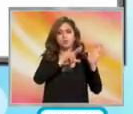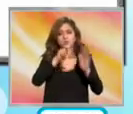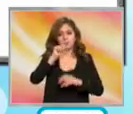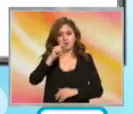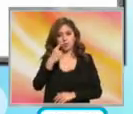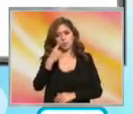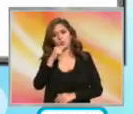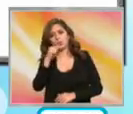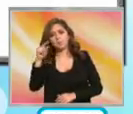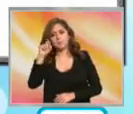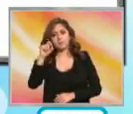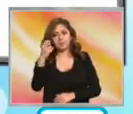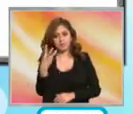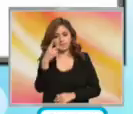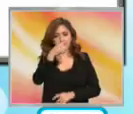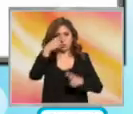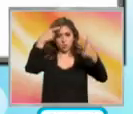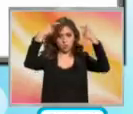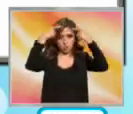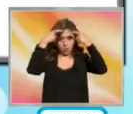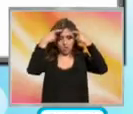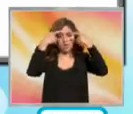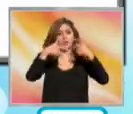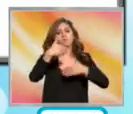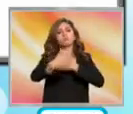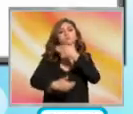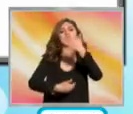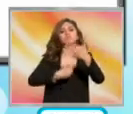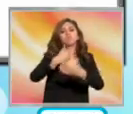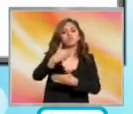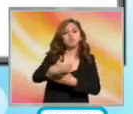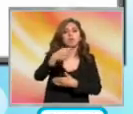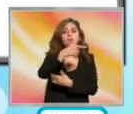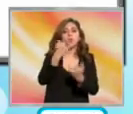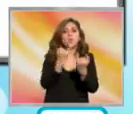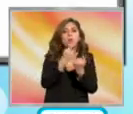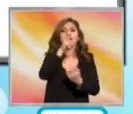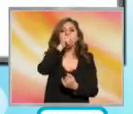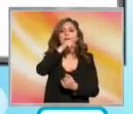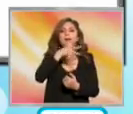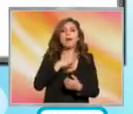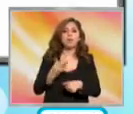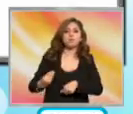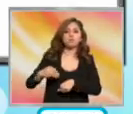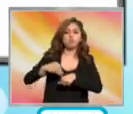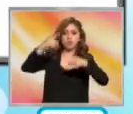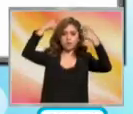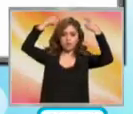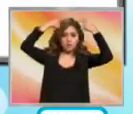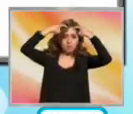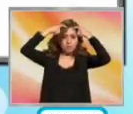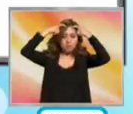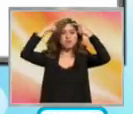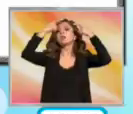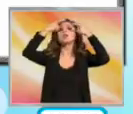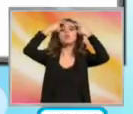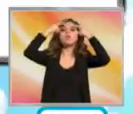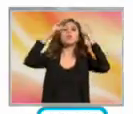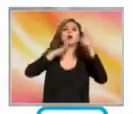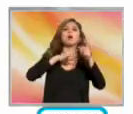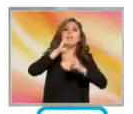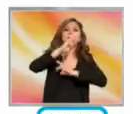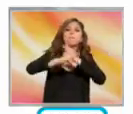1821-1823. Y la bandera. la corona. Con la corona. El águila aparece con la corona. Sí. Y la corona tiene un símbolo del